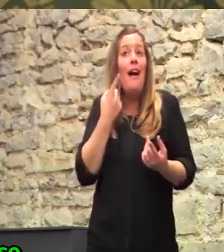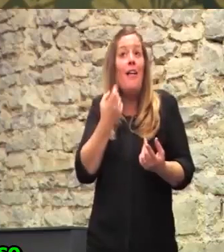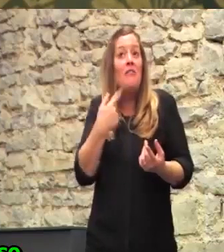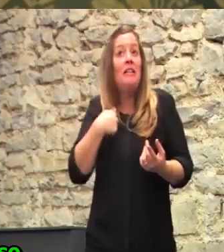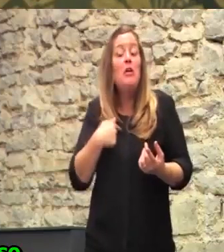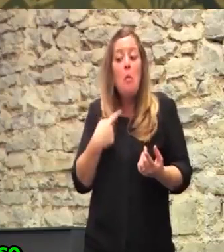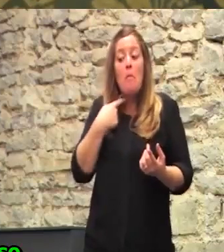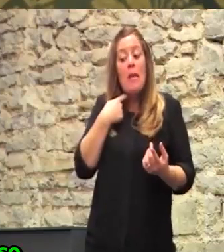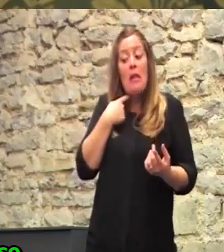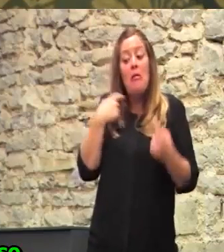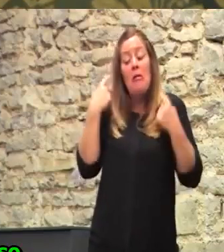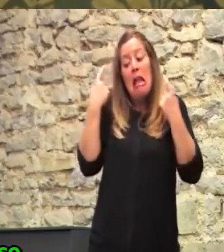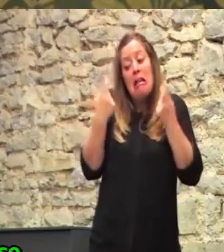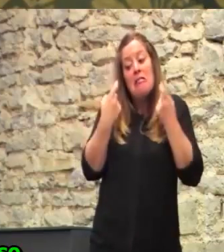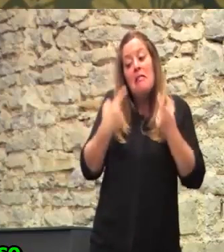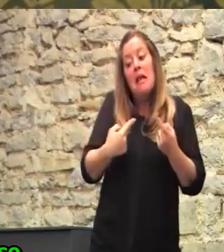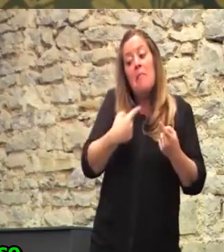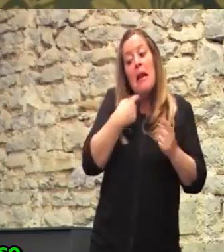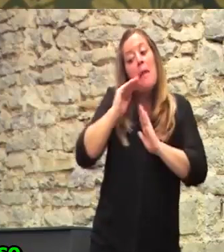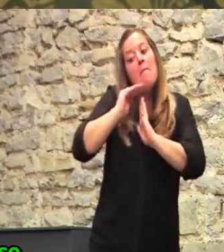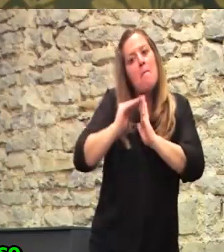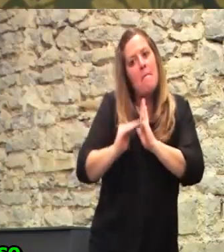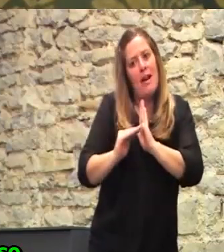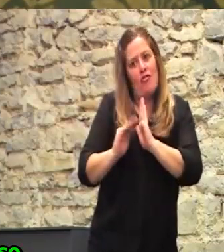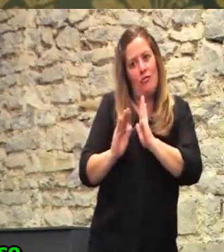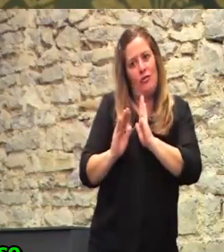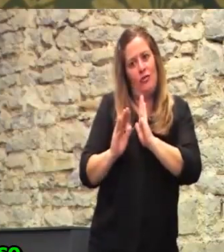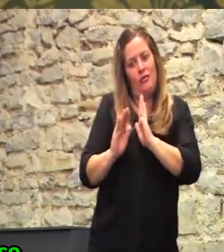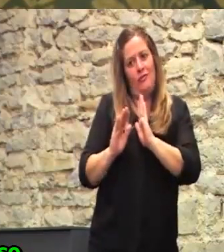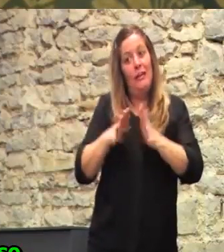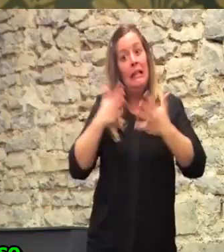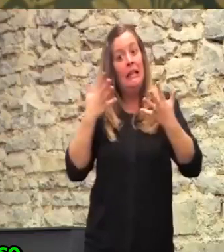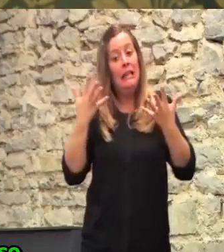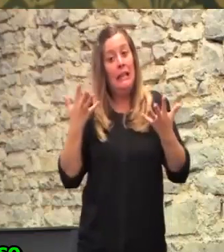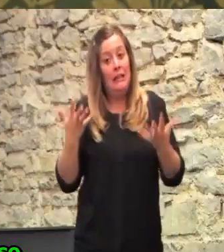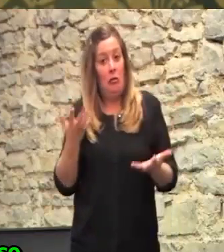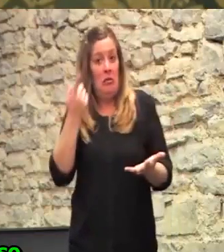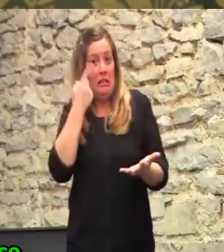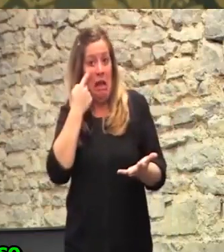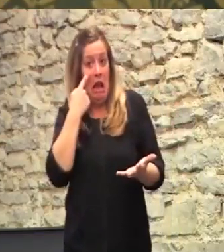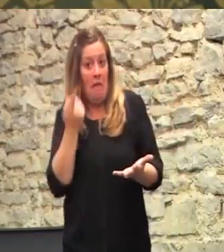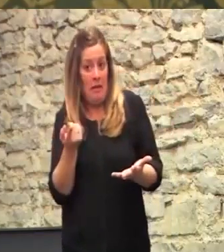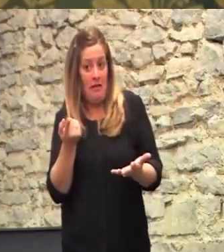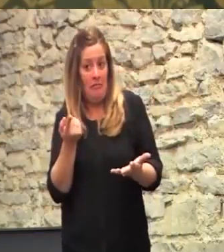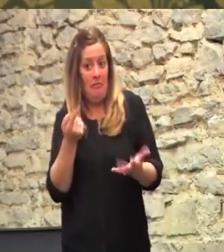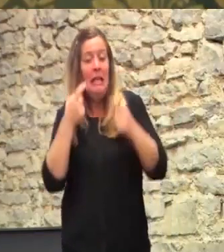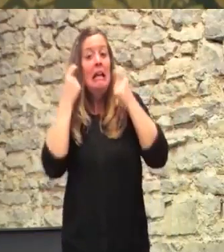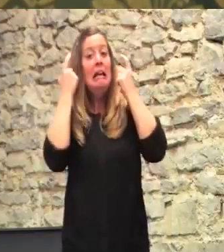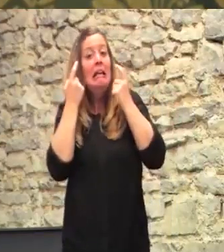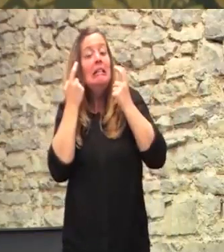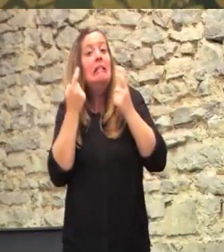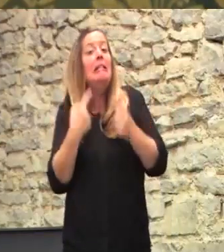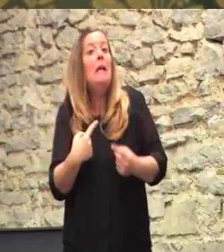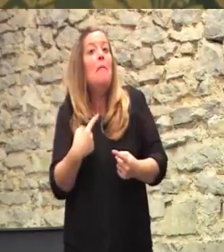ya que si de pagarnos a famosos entonces elijamos lo que es menos oneroso que para